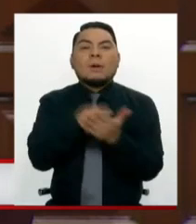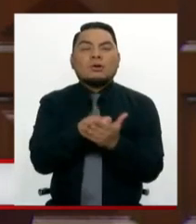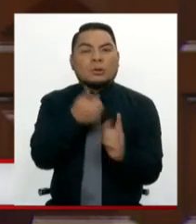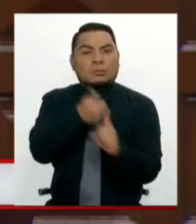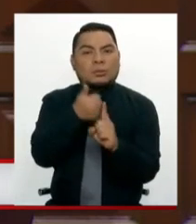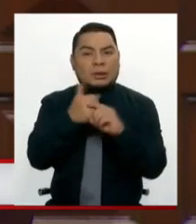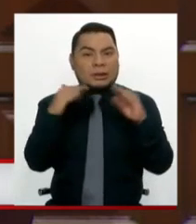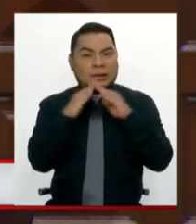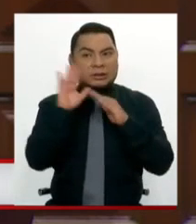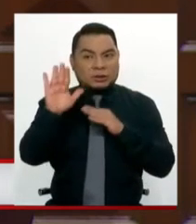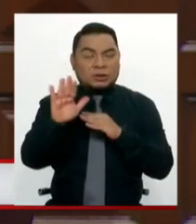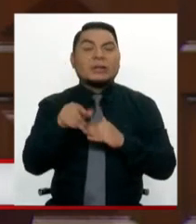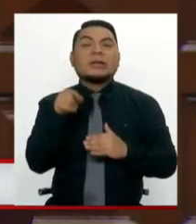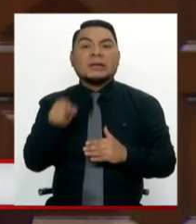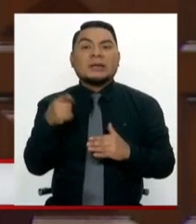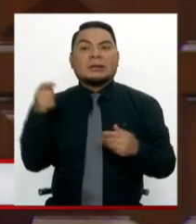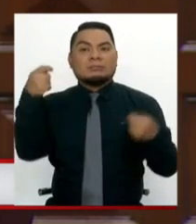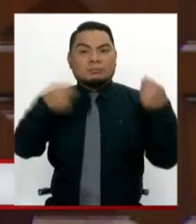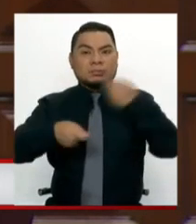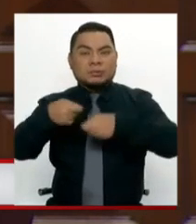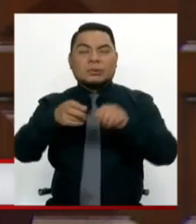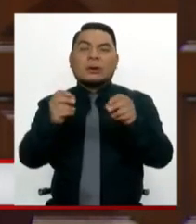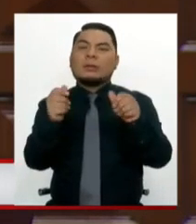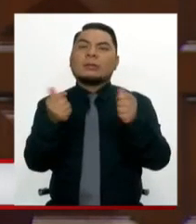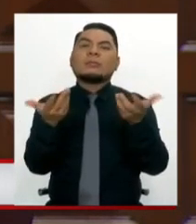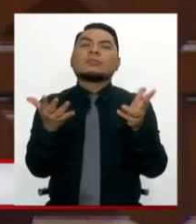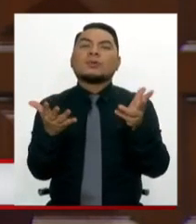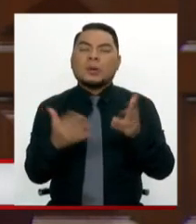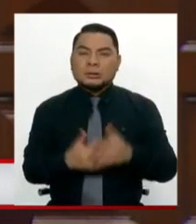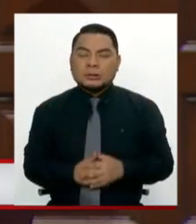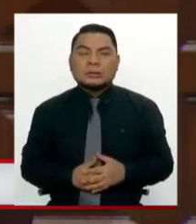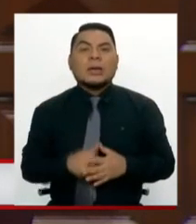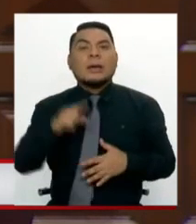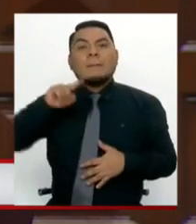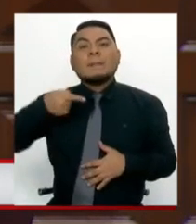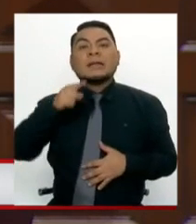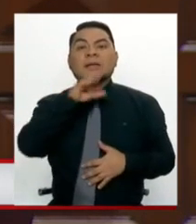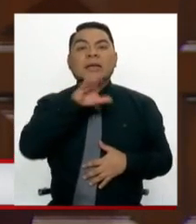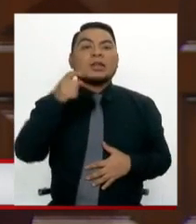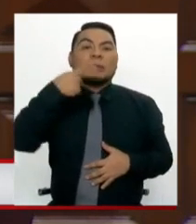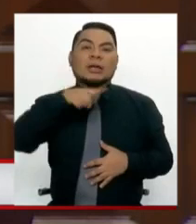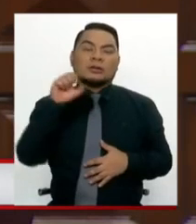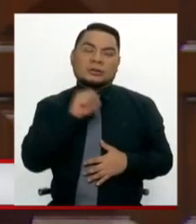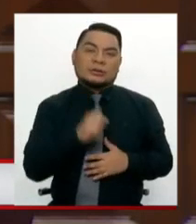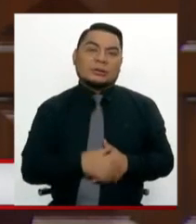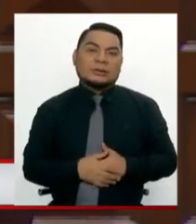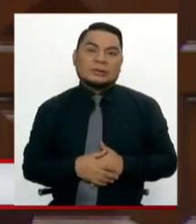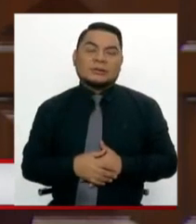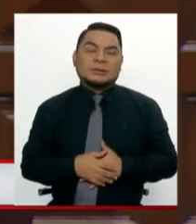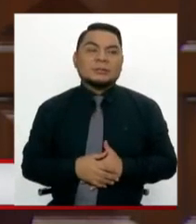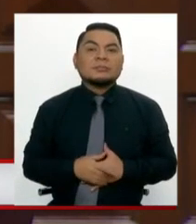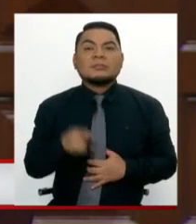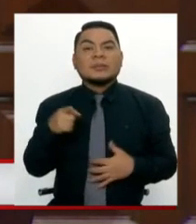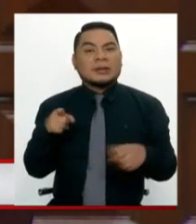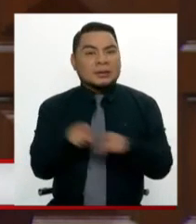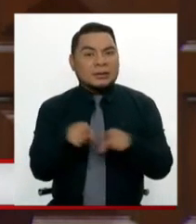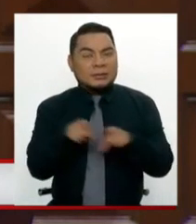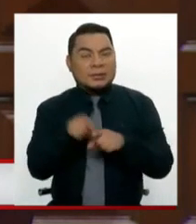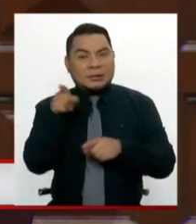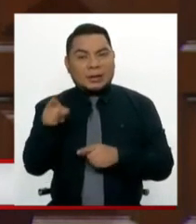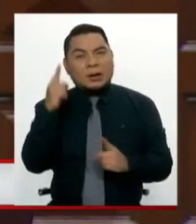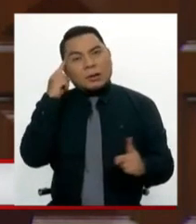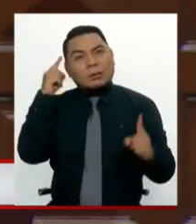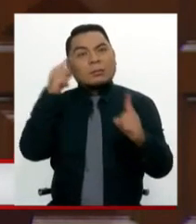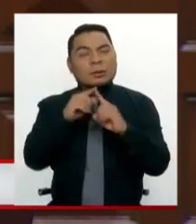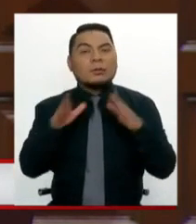Vivienda, ello ha significado una inversión de aproximadamente de más de 1.500 millones de soles. Asimismo, con